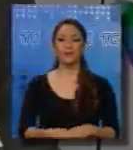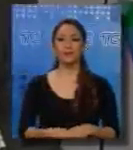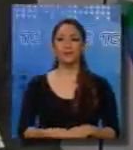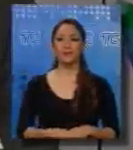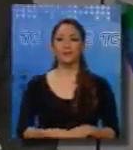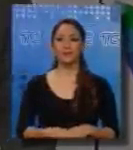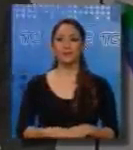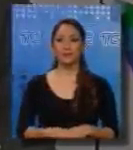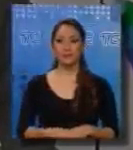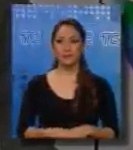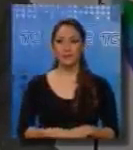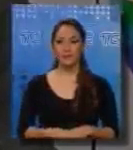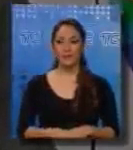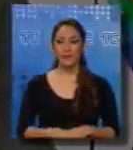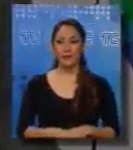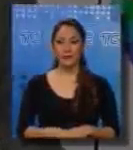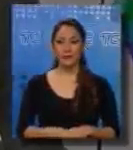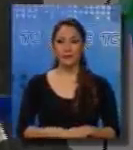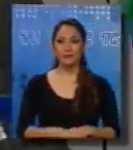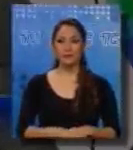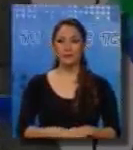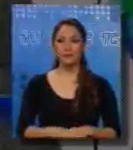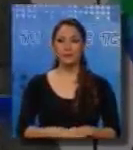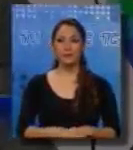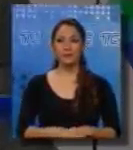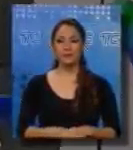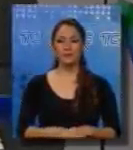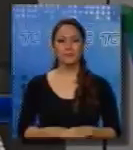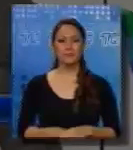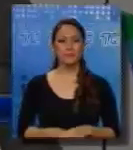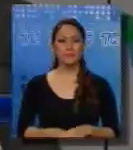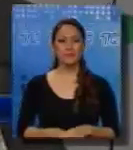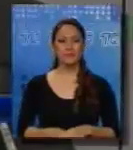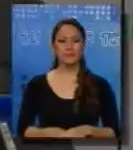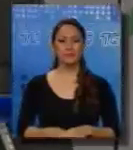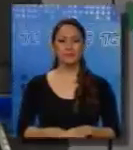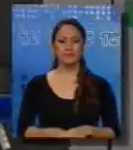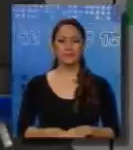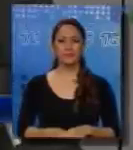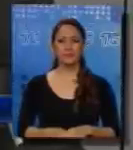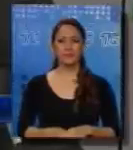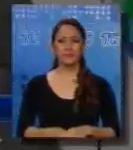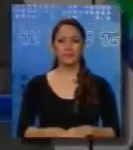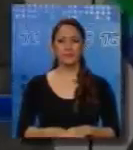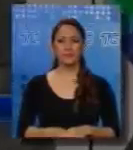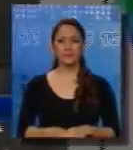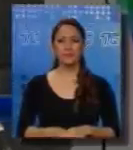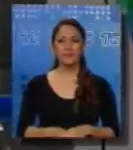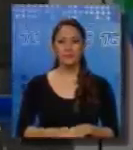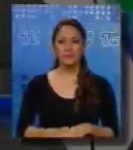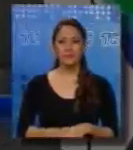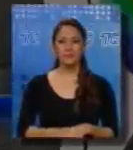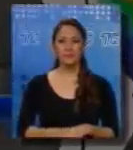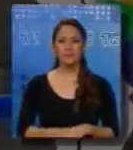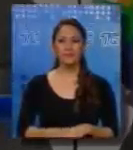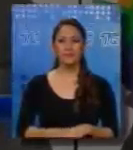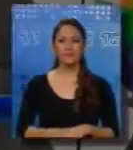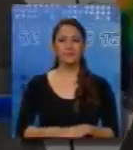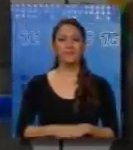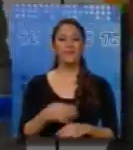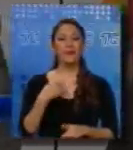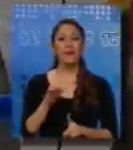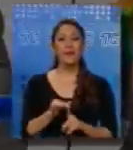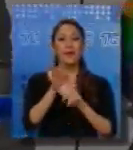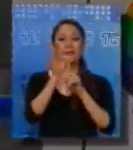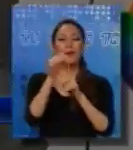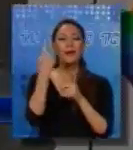Vaticano por primera vez permitió tener cámaras robotizadas en los altares, y también utilizamos cámaras especiales